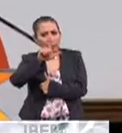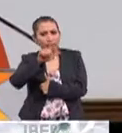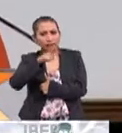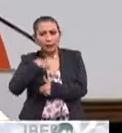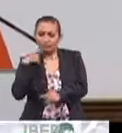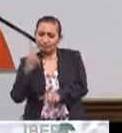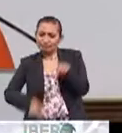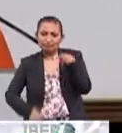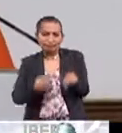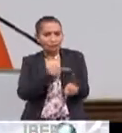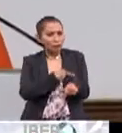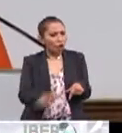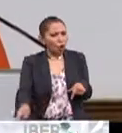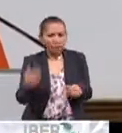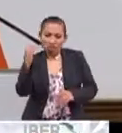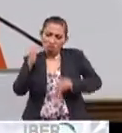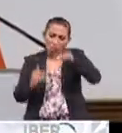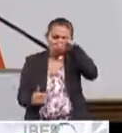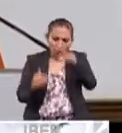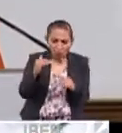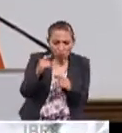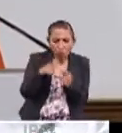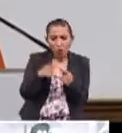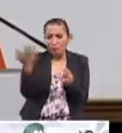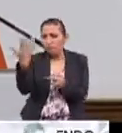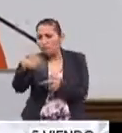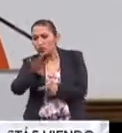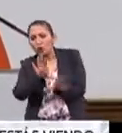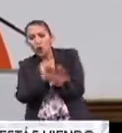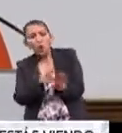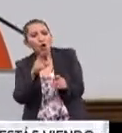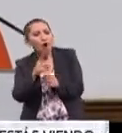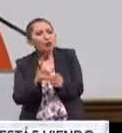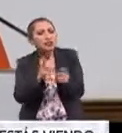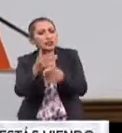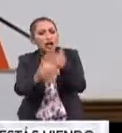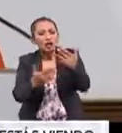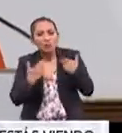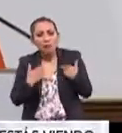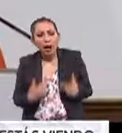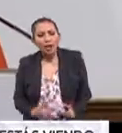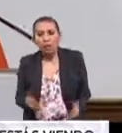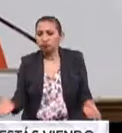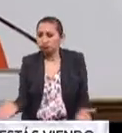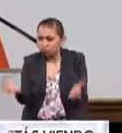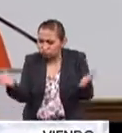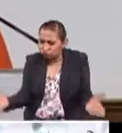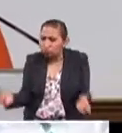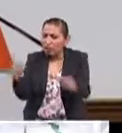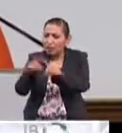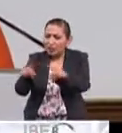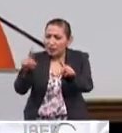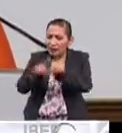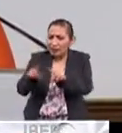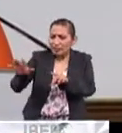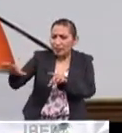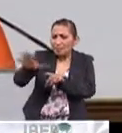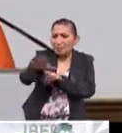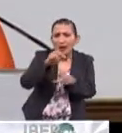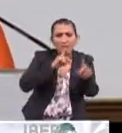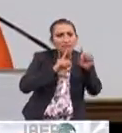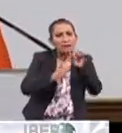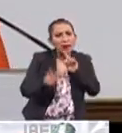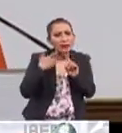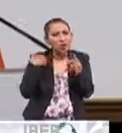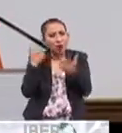El combate a la pobreza y las desigualdades, la búsqueda del desarrollo humano, la promoción del multilateralismo, el